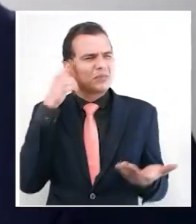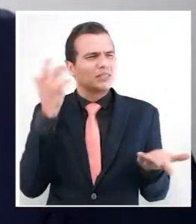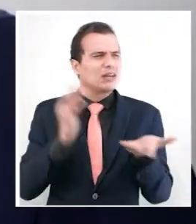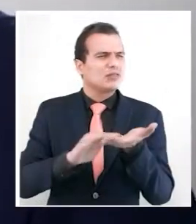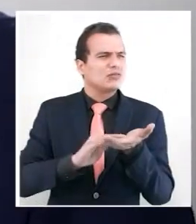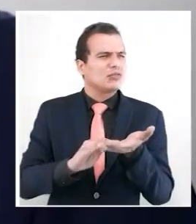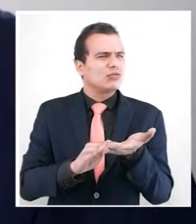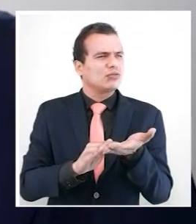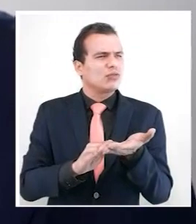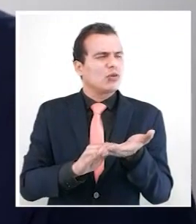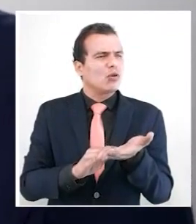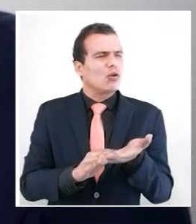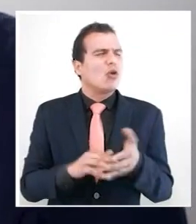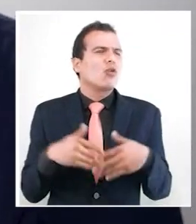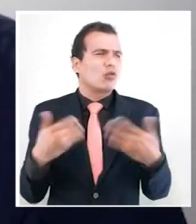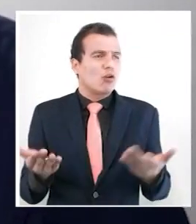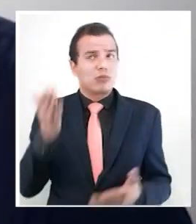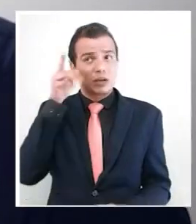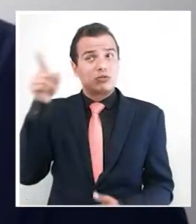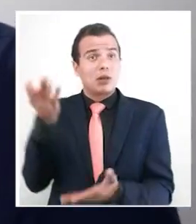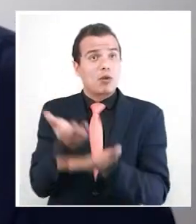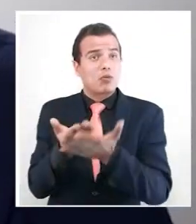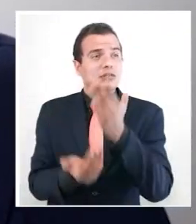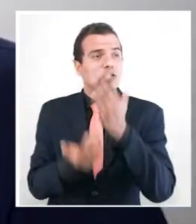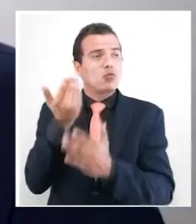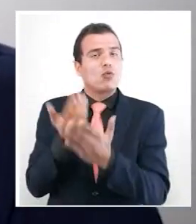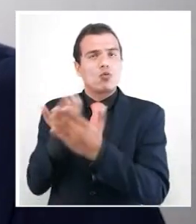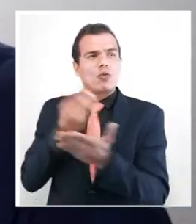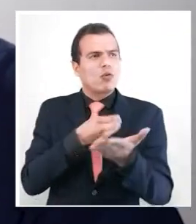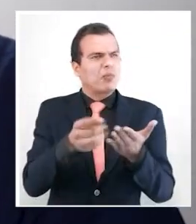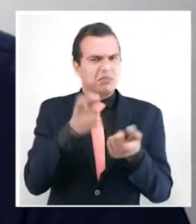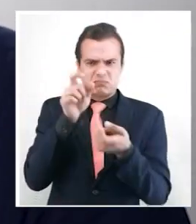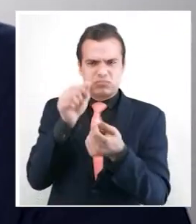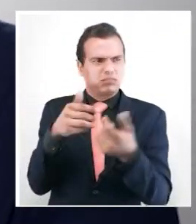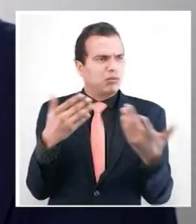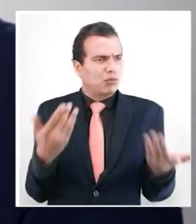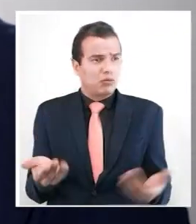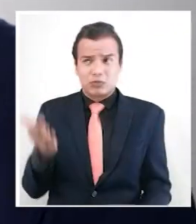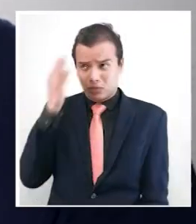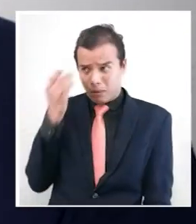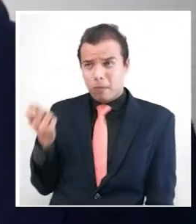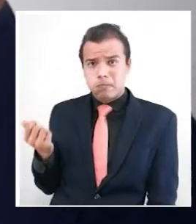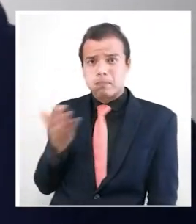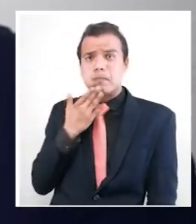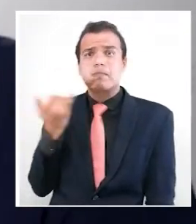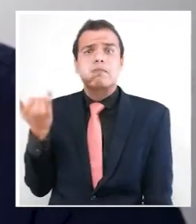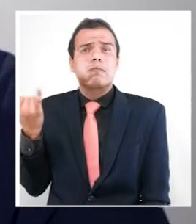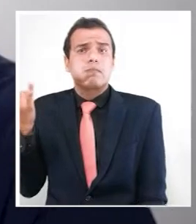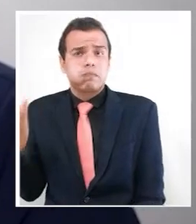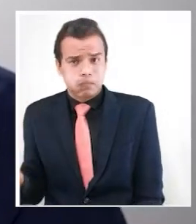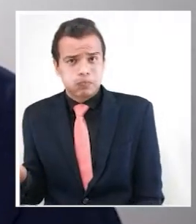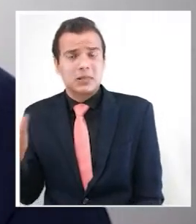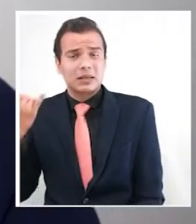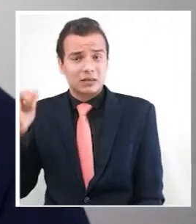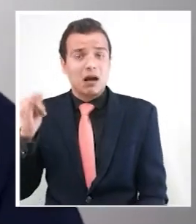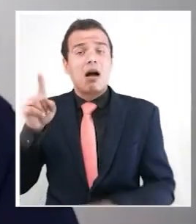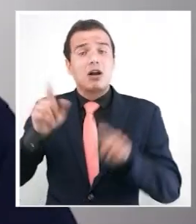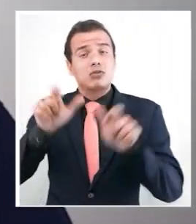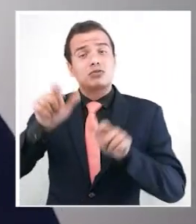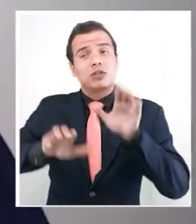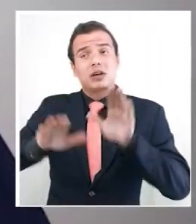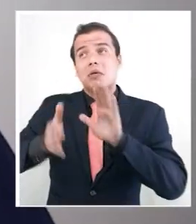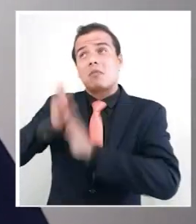De recursos de que pagan los caleños en impuestos. Yo no me voy a conseguir la plata, como han dicho algunos candidatos, que se van para Estados Unidos.